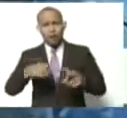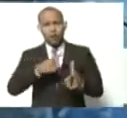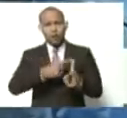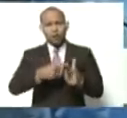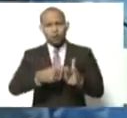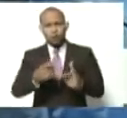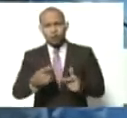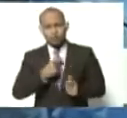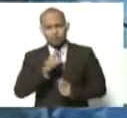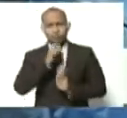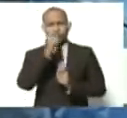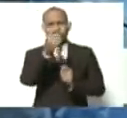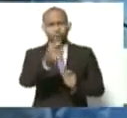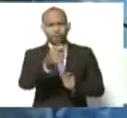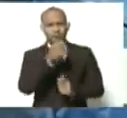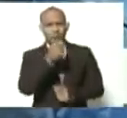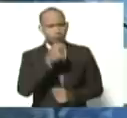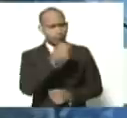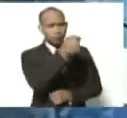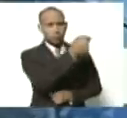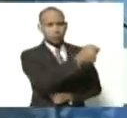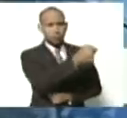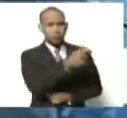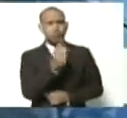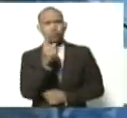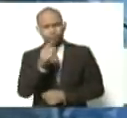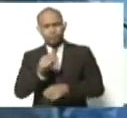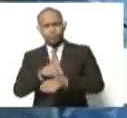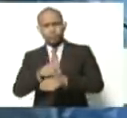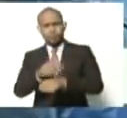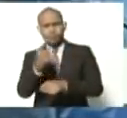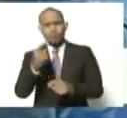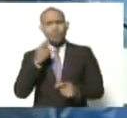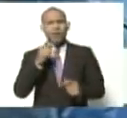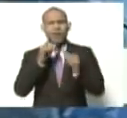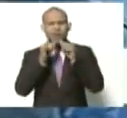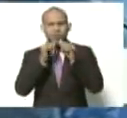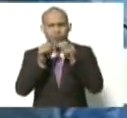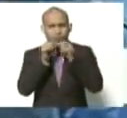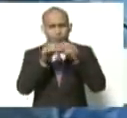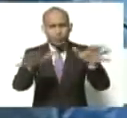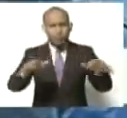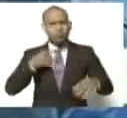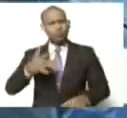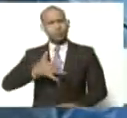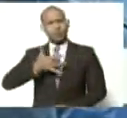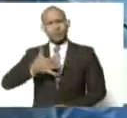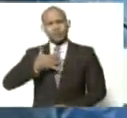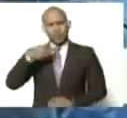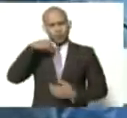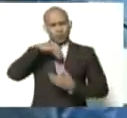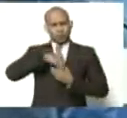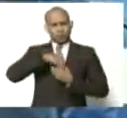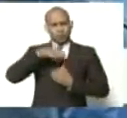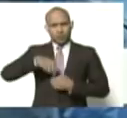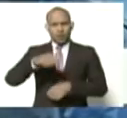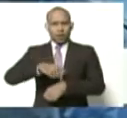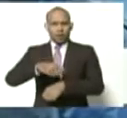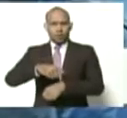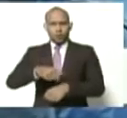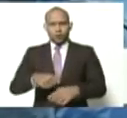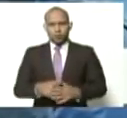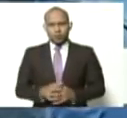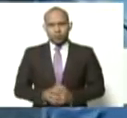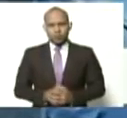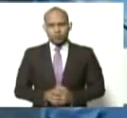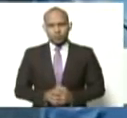al compañero José Díaz, que nos ha pedido unos segundos para transmitir lo que siente en este momento los pacientes de nuestro